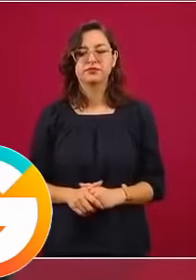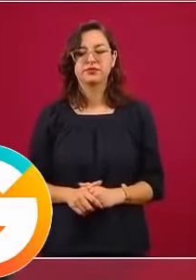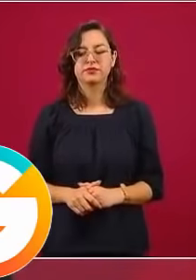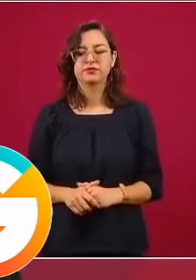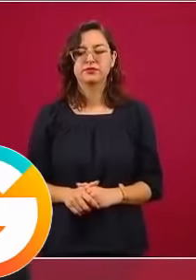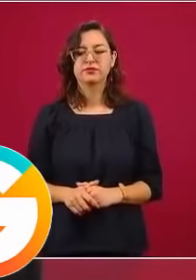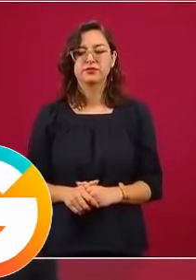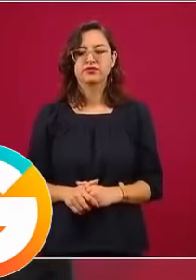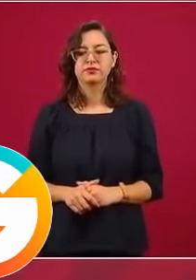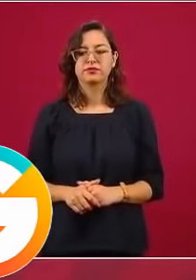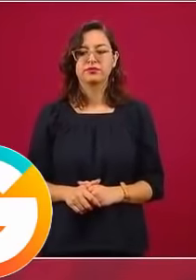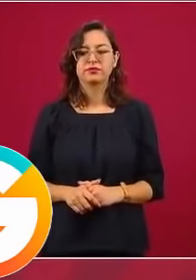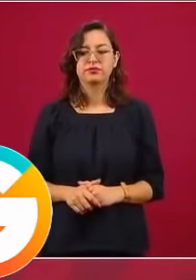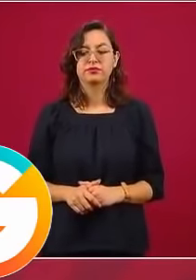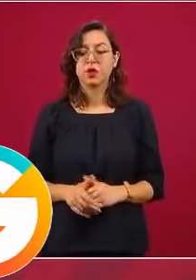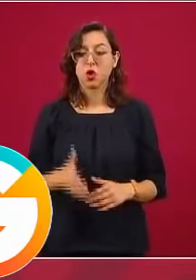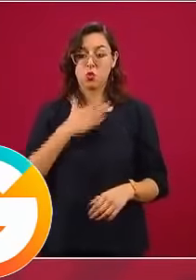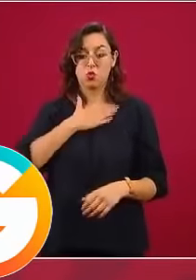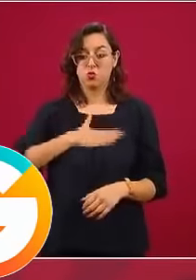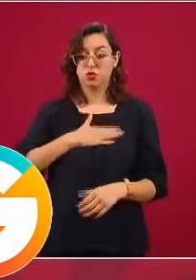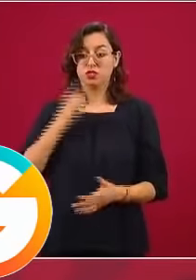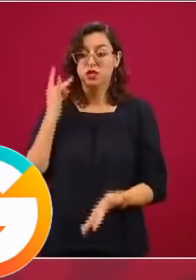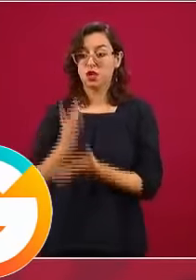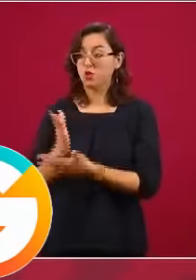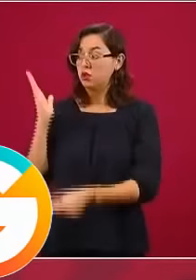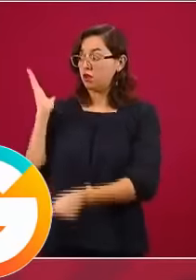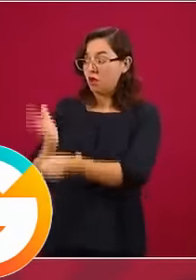Porque la justicia no solo es castigar